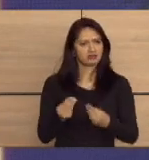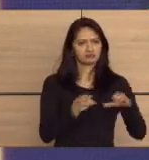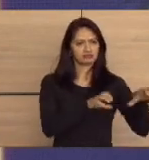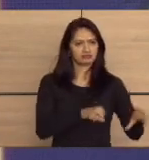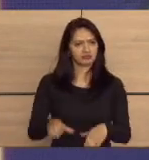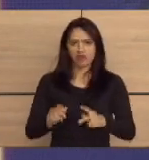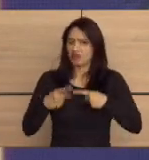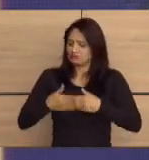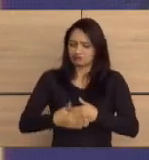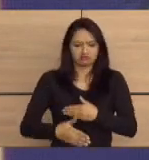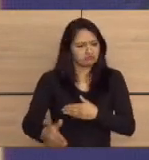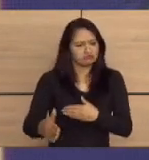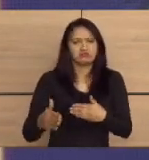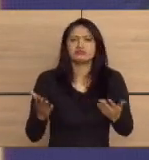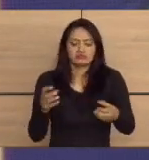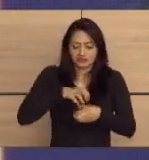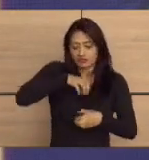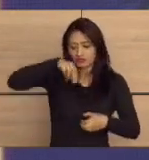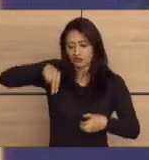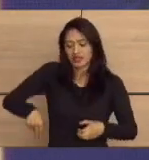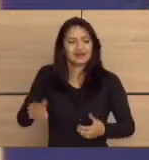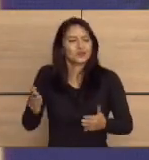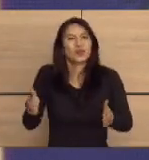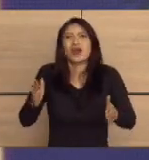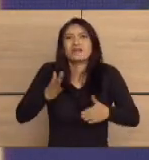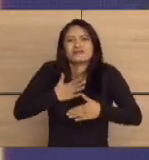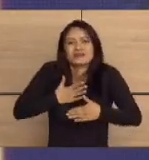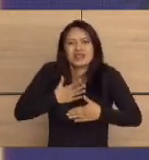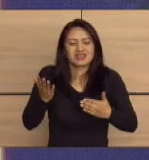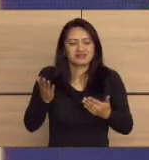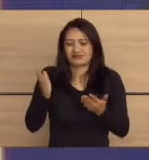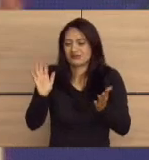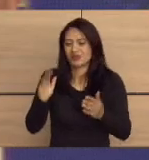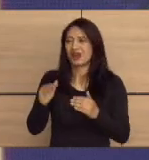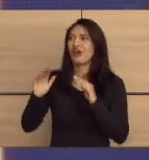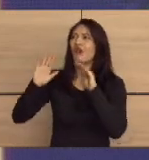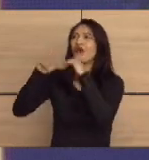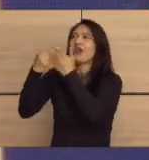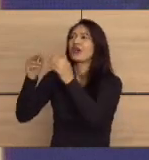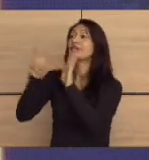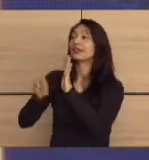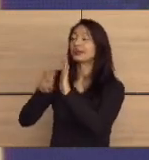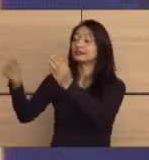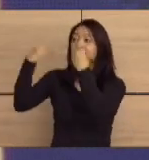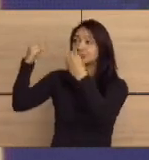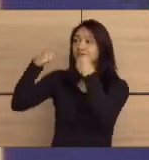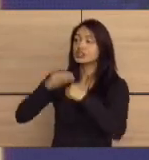comportamientos, porque la ciudadanía es práctica. La ciudadanía no se puede quedar solamente en el asunto teórico, sino que me lleva a vivirla en el